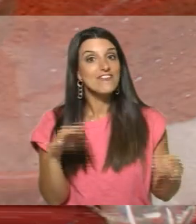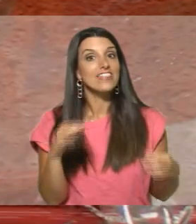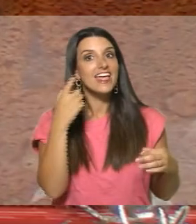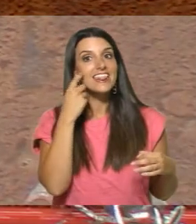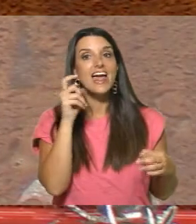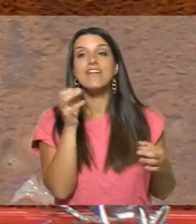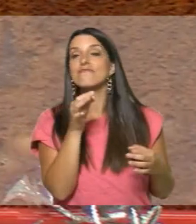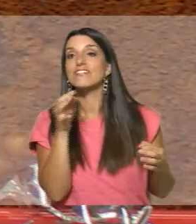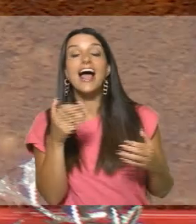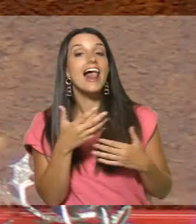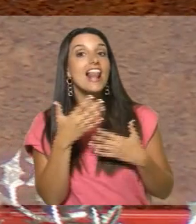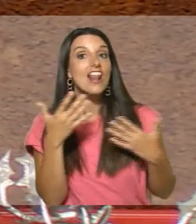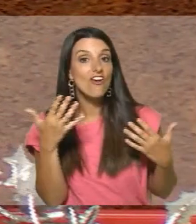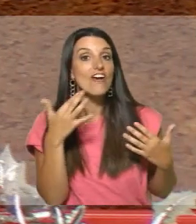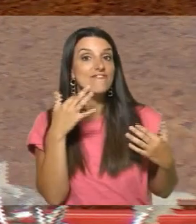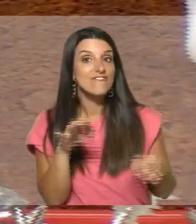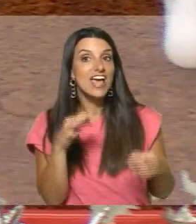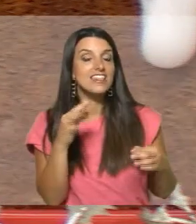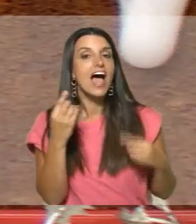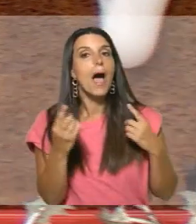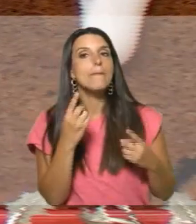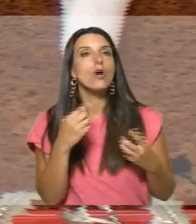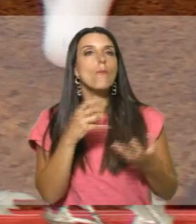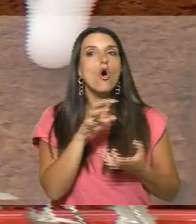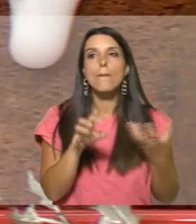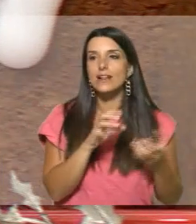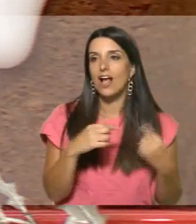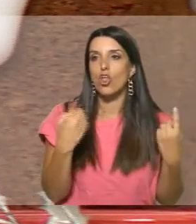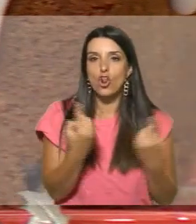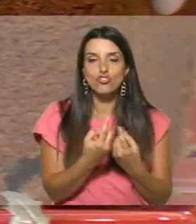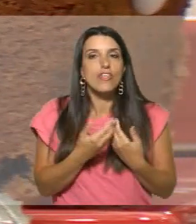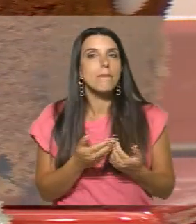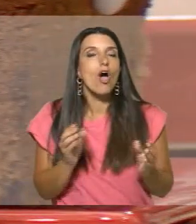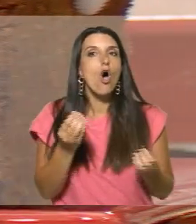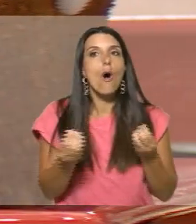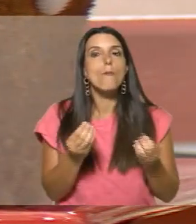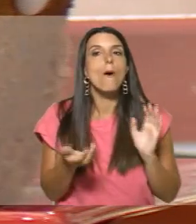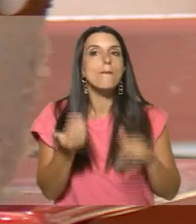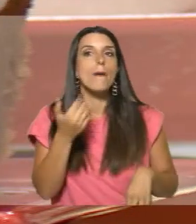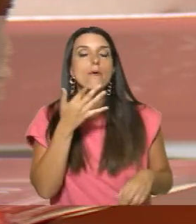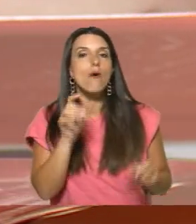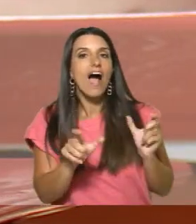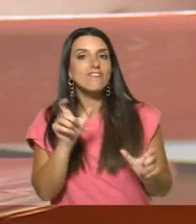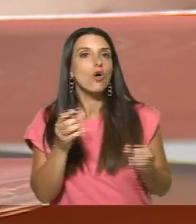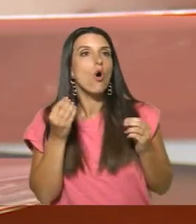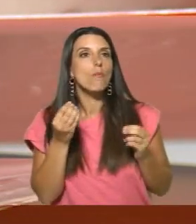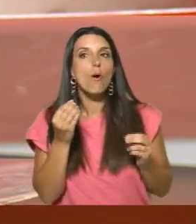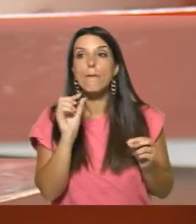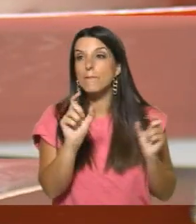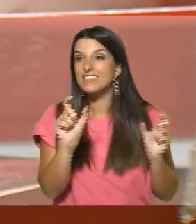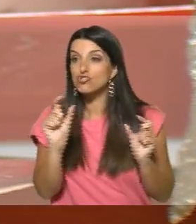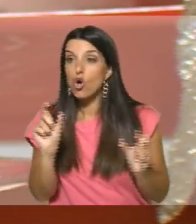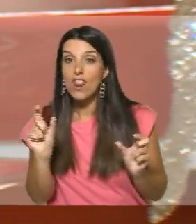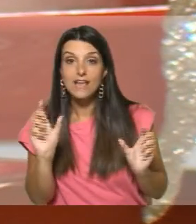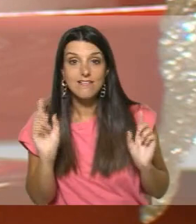idea porque hay algo que sí es verdad, ¿no? A veces nos empezamos a complicar y empieza, ¿no? Y sobre todo cae muchas veces y recae sobre muy pocas personas,